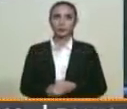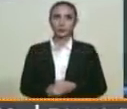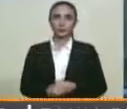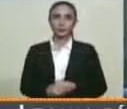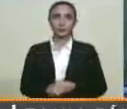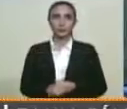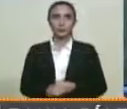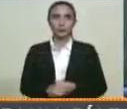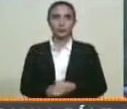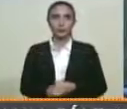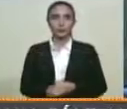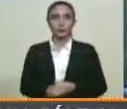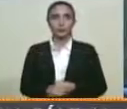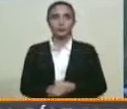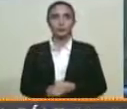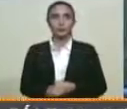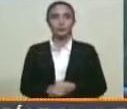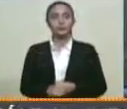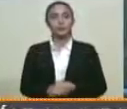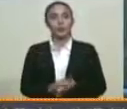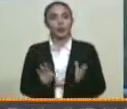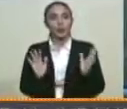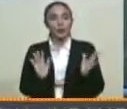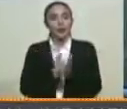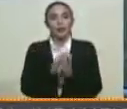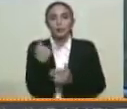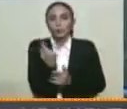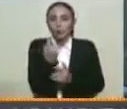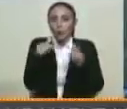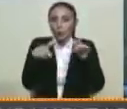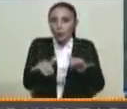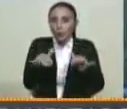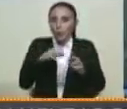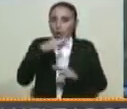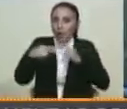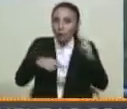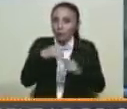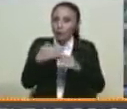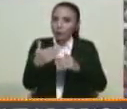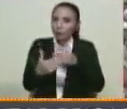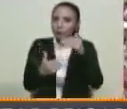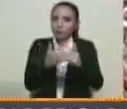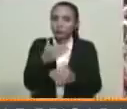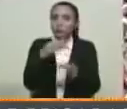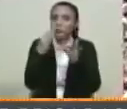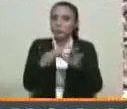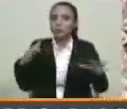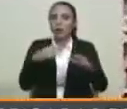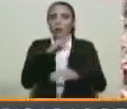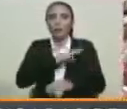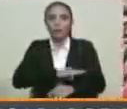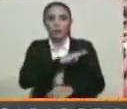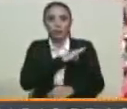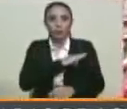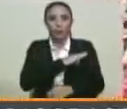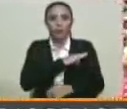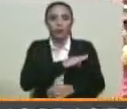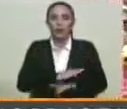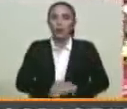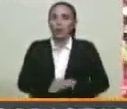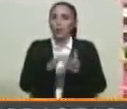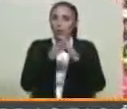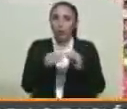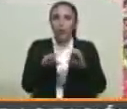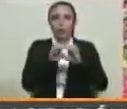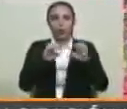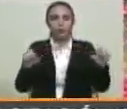Solo la revolución ha hecho posible el milagro de las misiones educativas, de